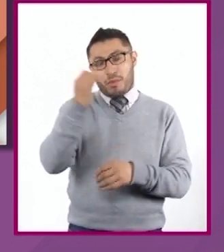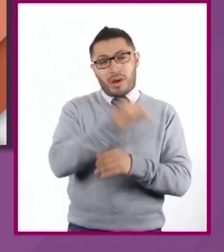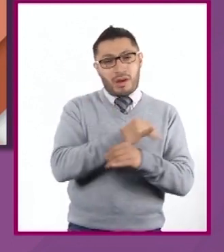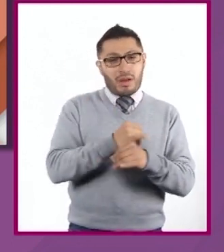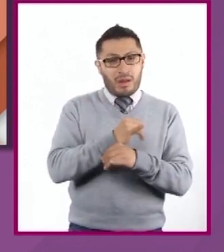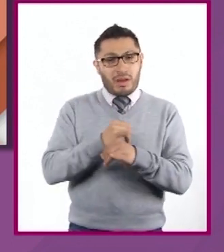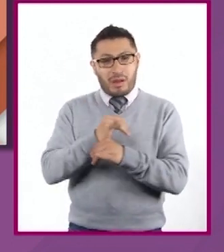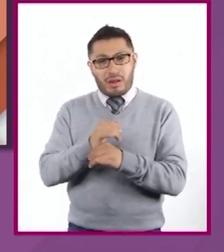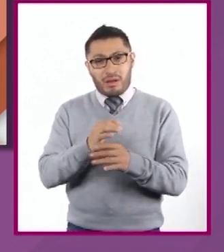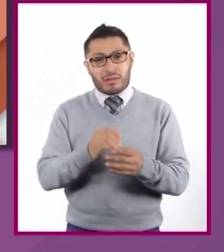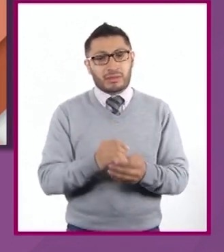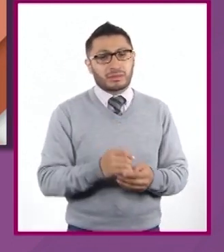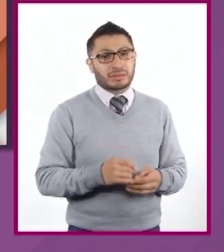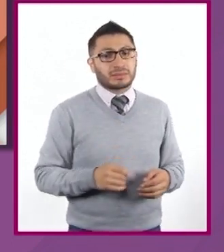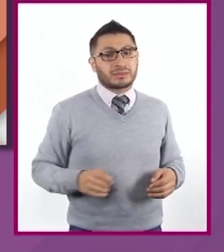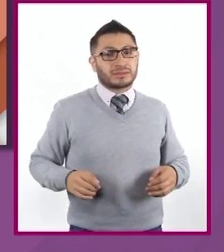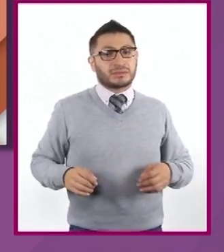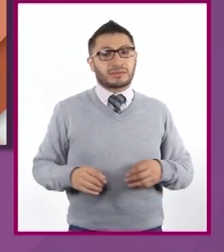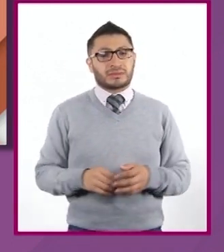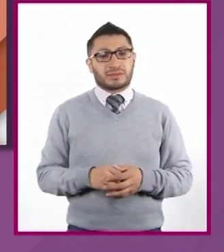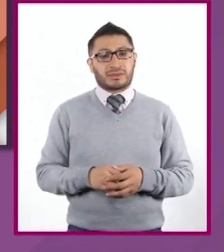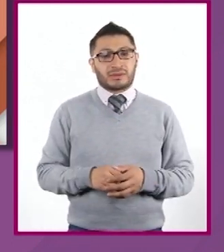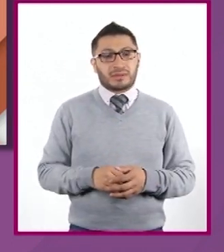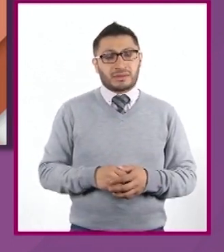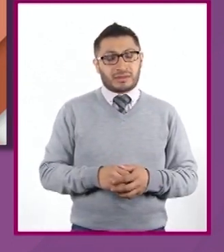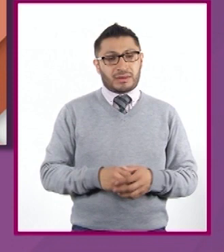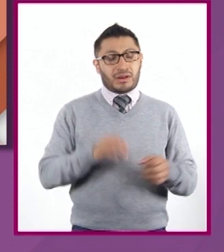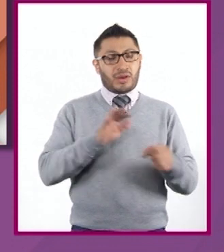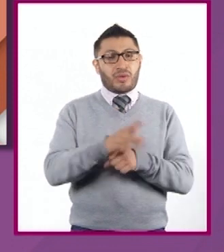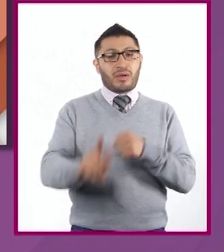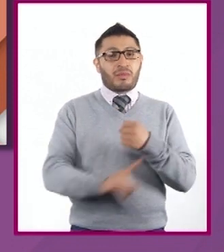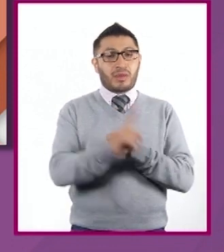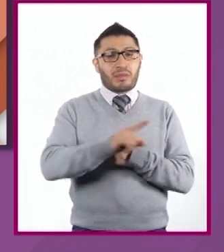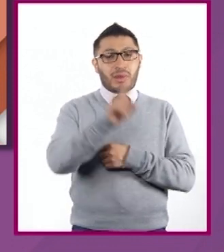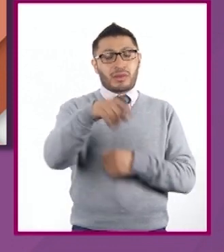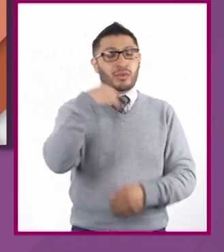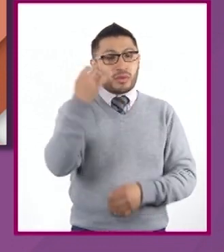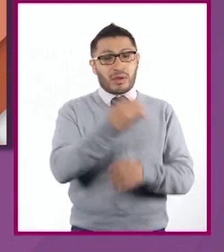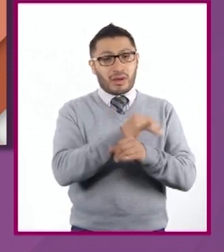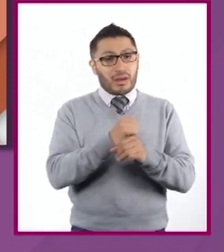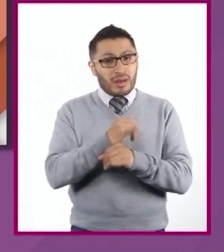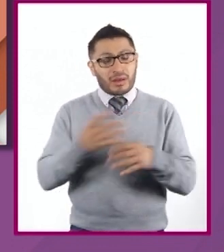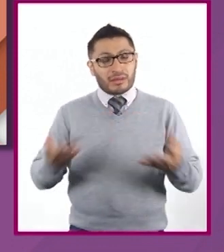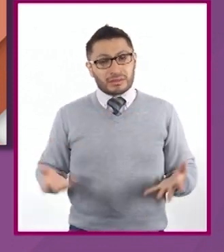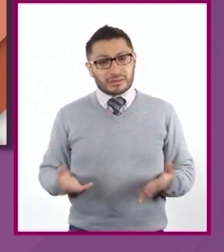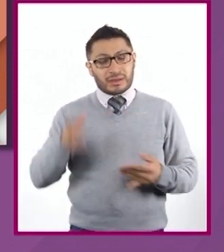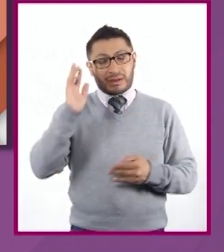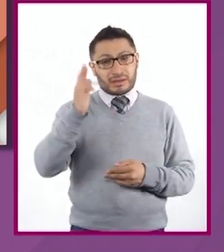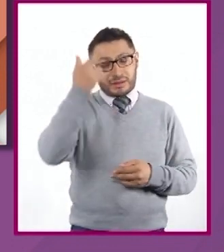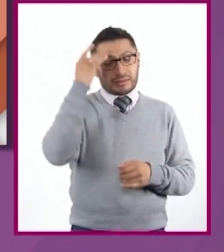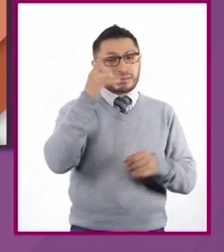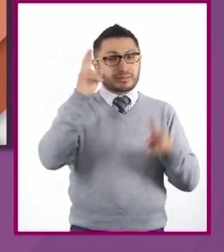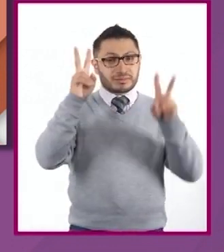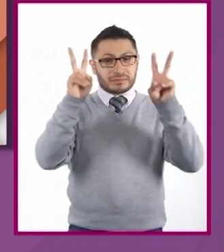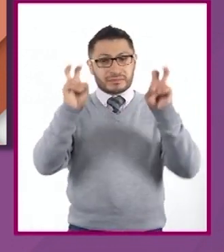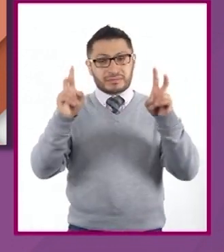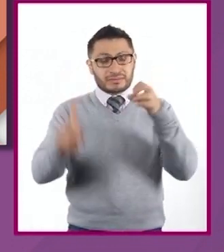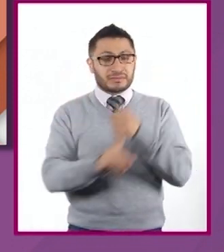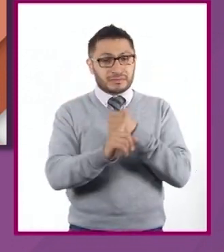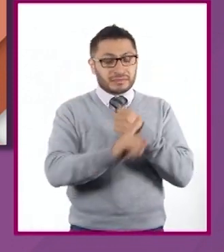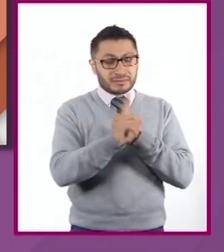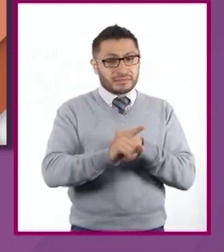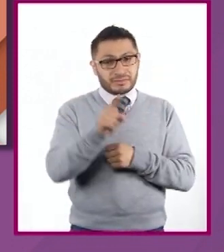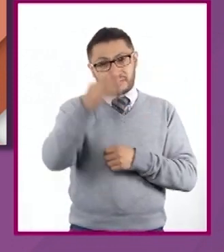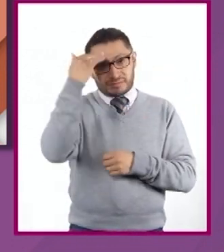investigar. ¿Qué problemática les gustaría investigar? Tomando en cuenta problemáticas que conozcan, como